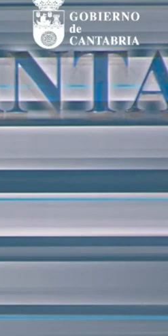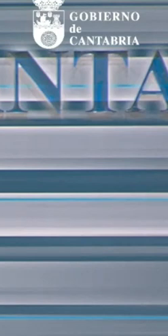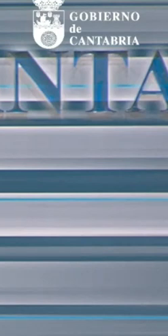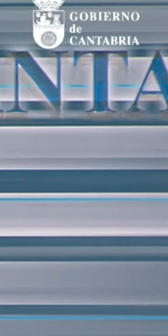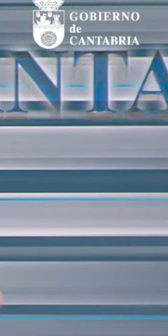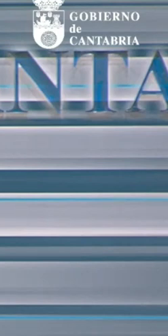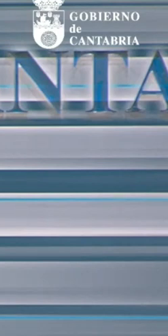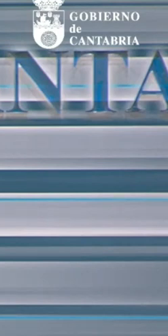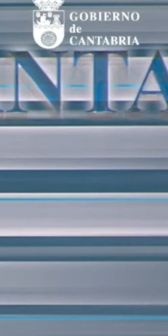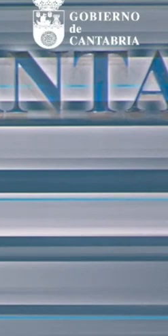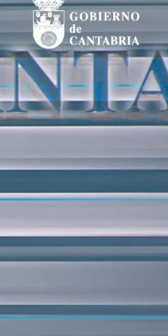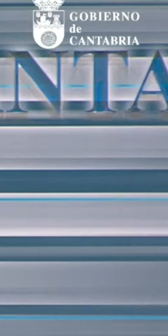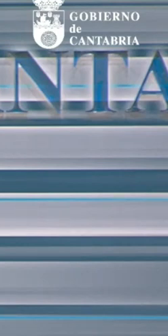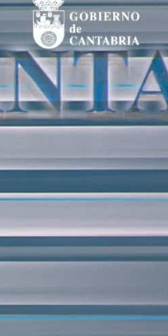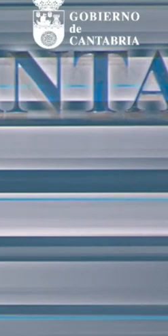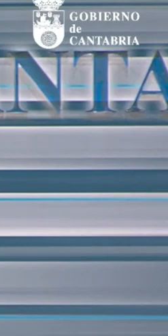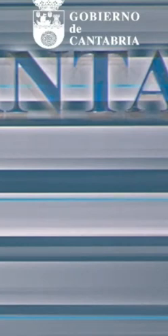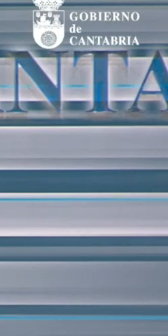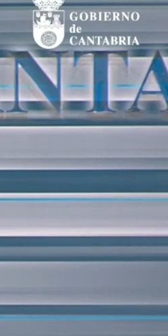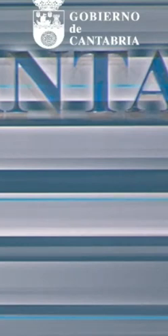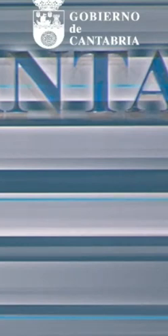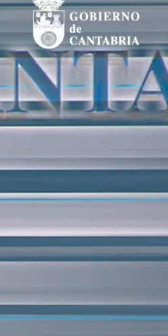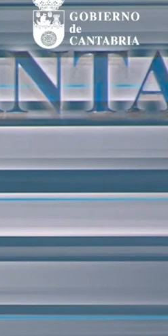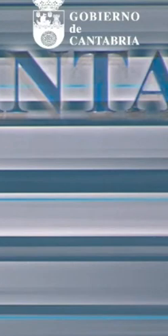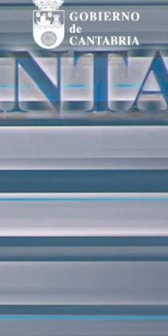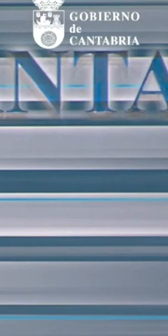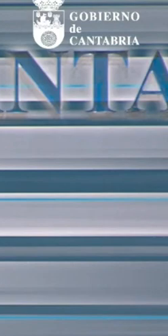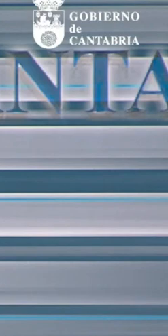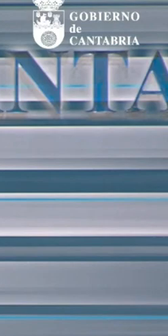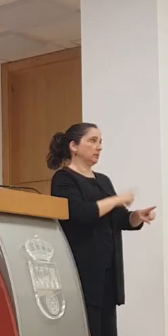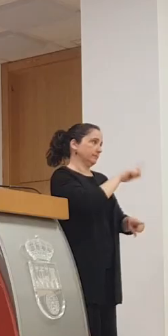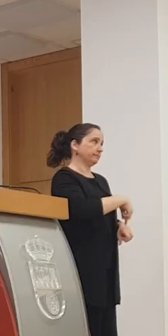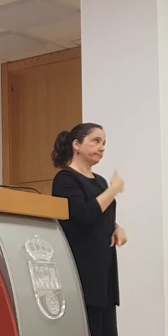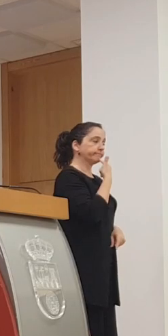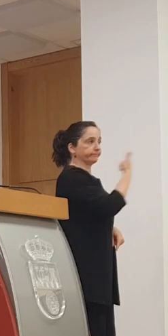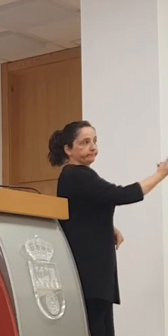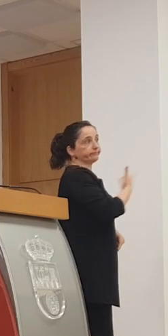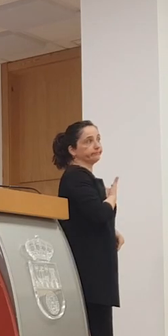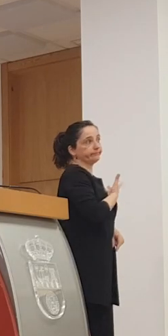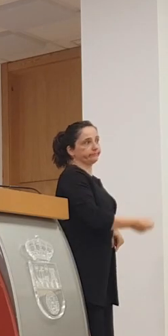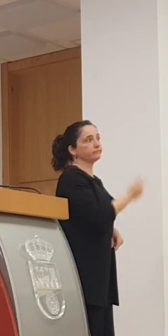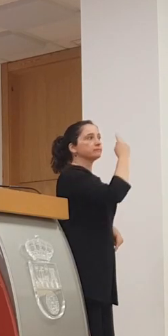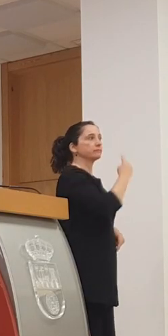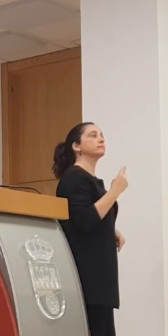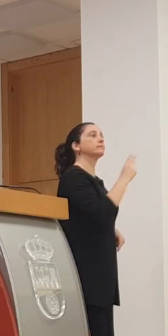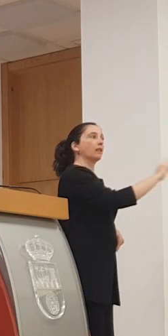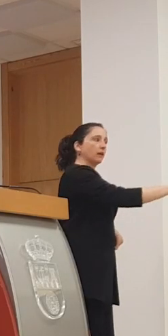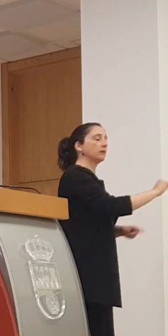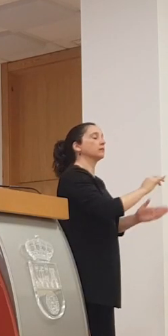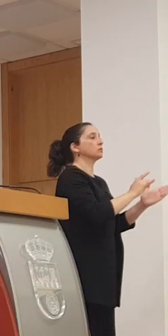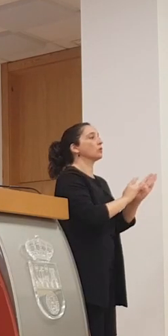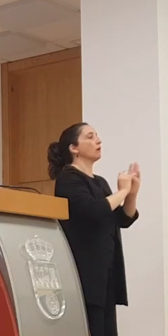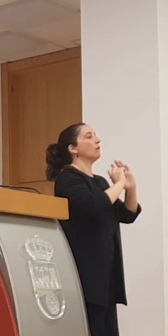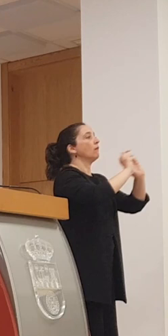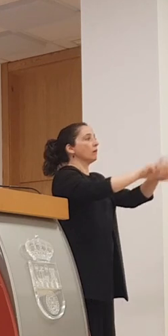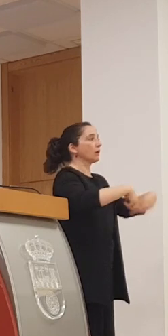y que viene a rondar los 9 millones de euros. Y en deporte, pues le he trasladado a la alcaldesa nuestro